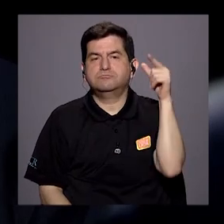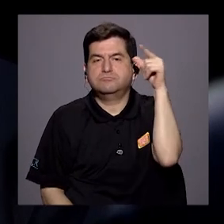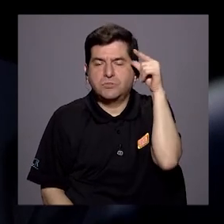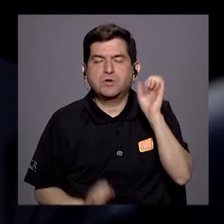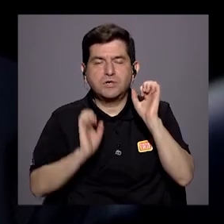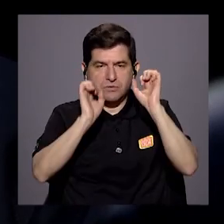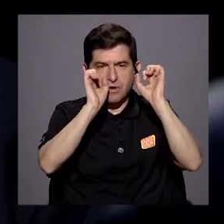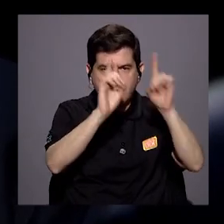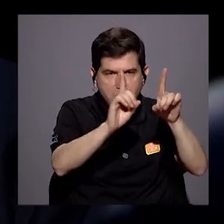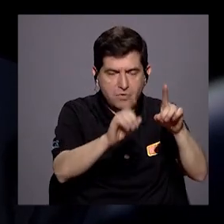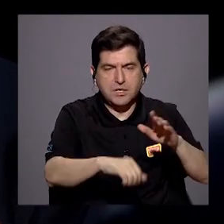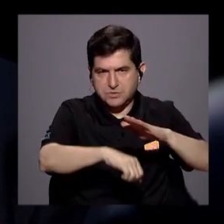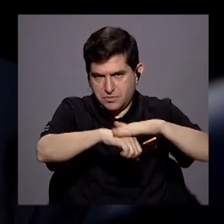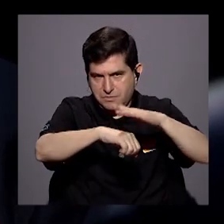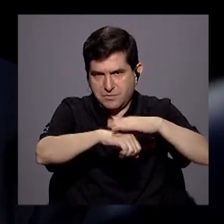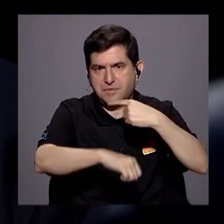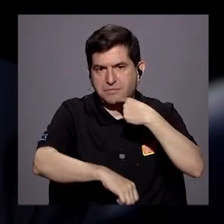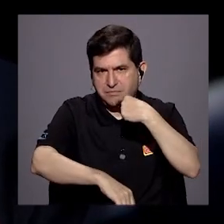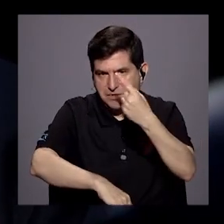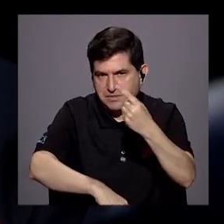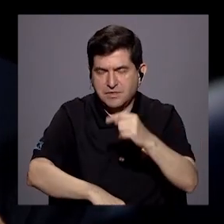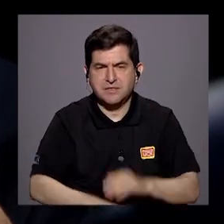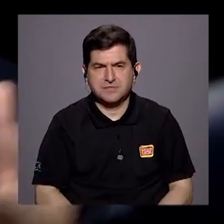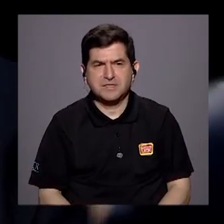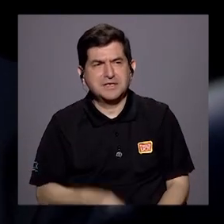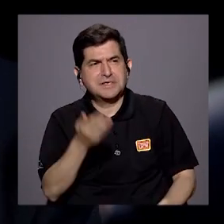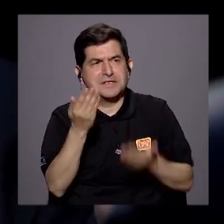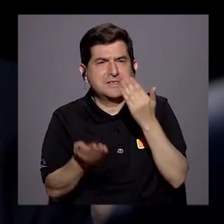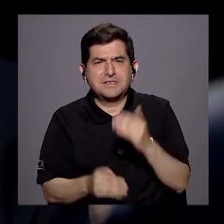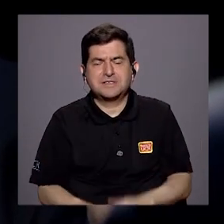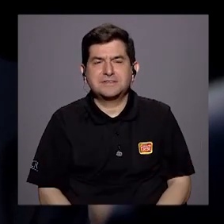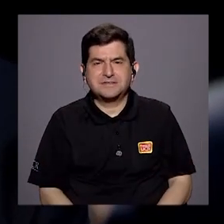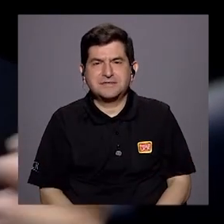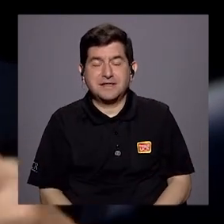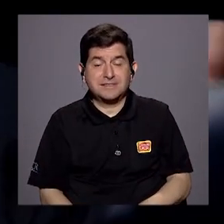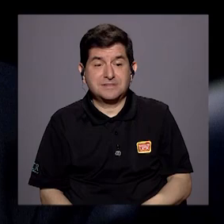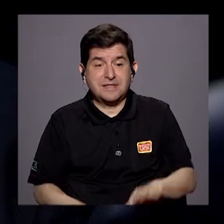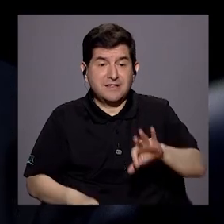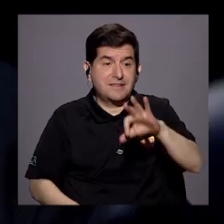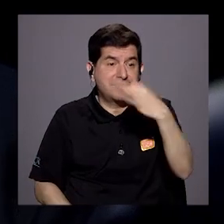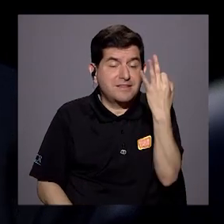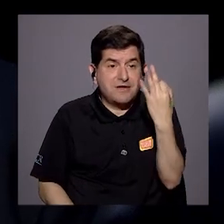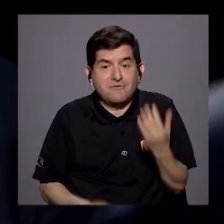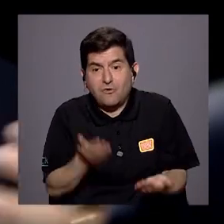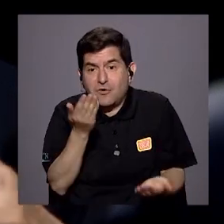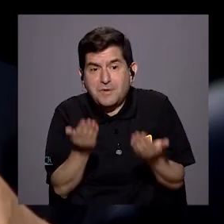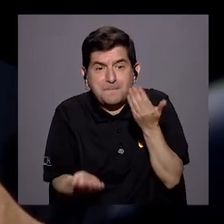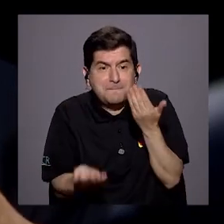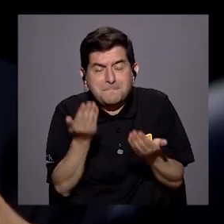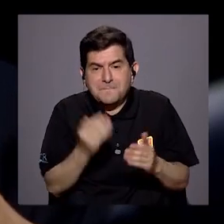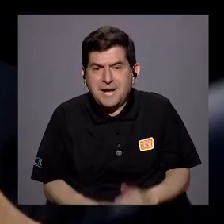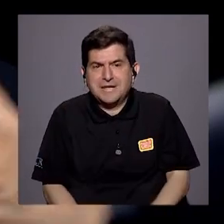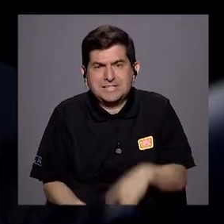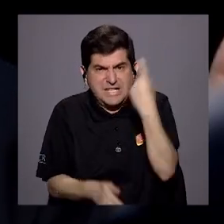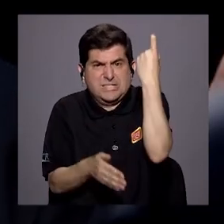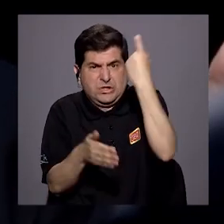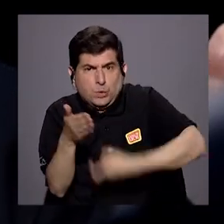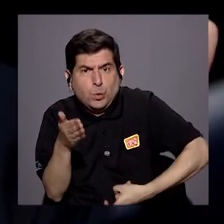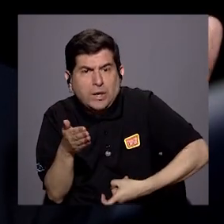sin duda en educación si me permite decirlo así muy muy blanc with de una muy